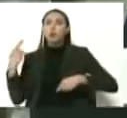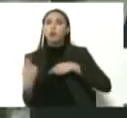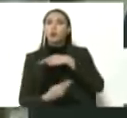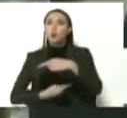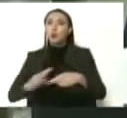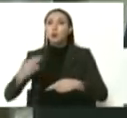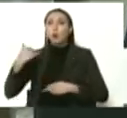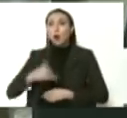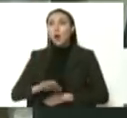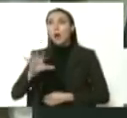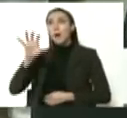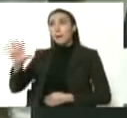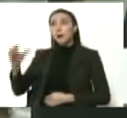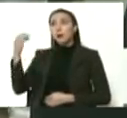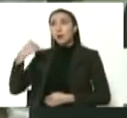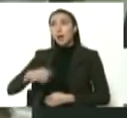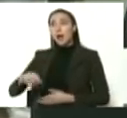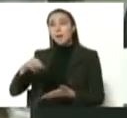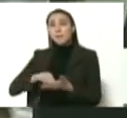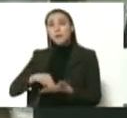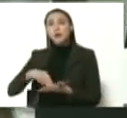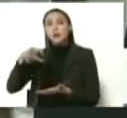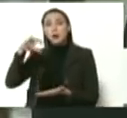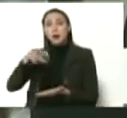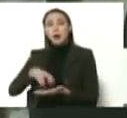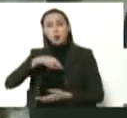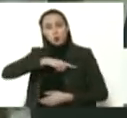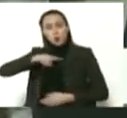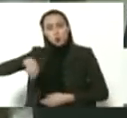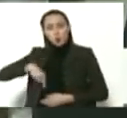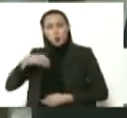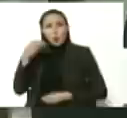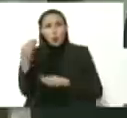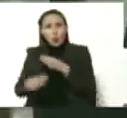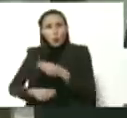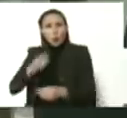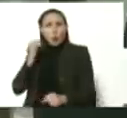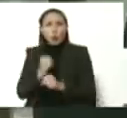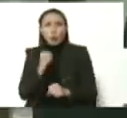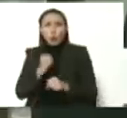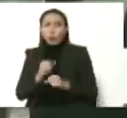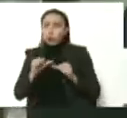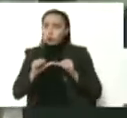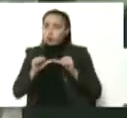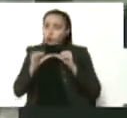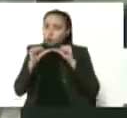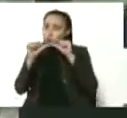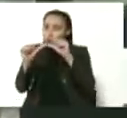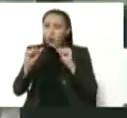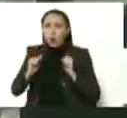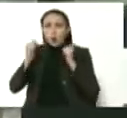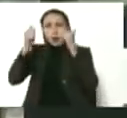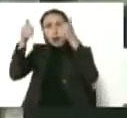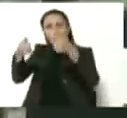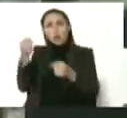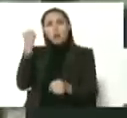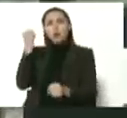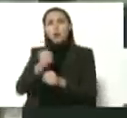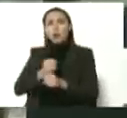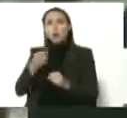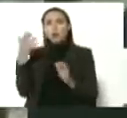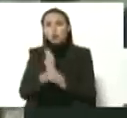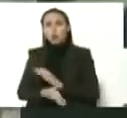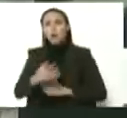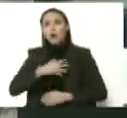del estado bolivariano de Miranda. Nos encontramos cumpliendo sus instrucciones, constituyendo el inicio de los trabajos del